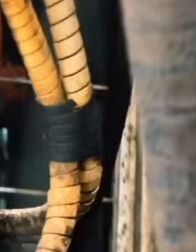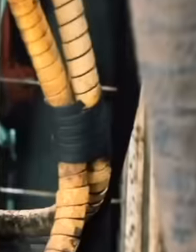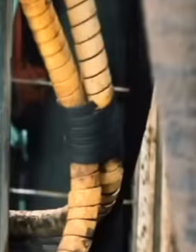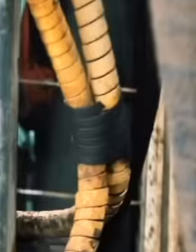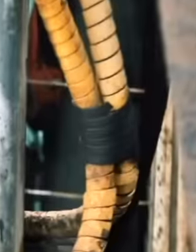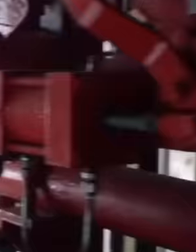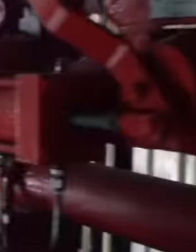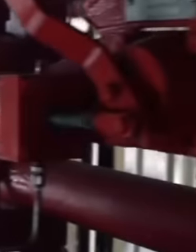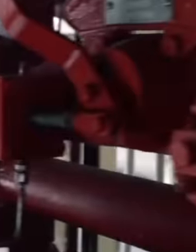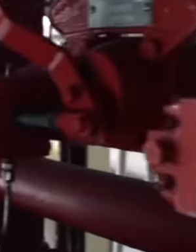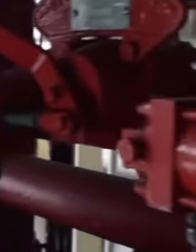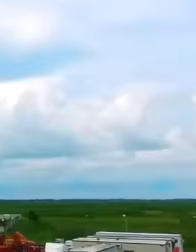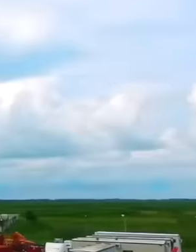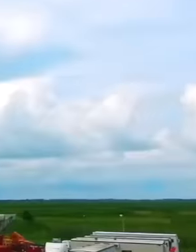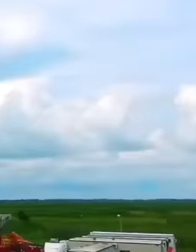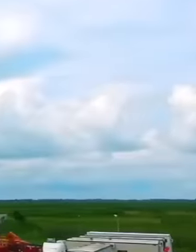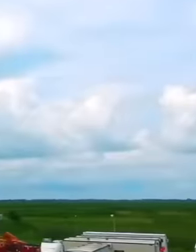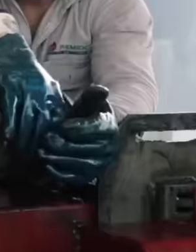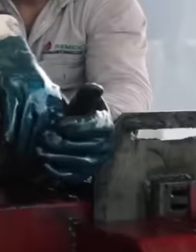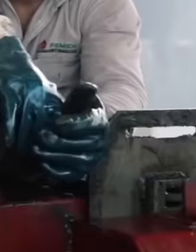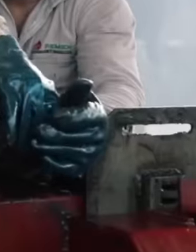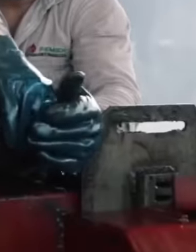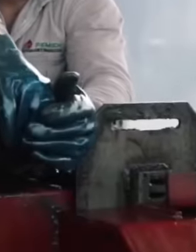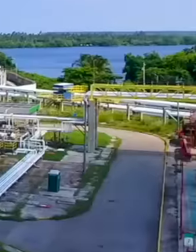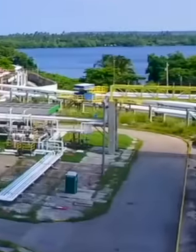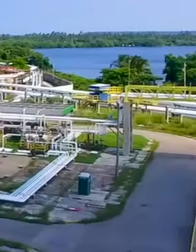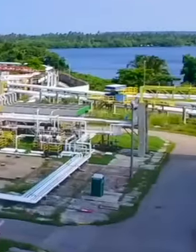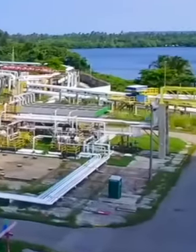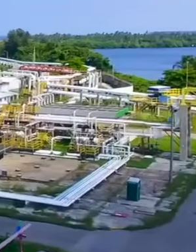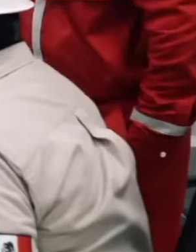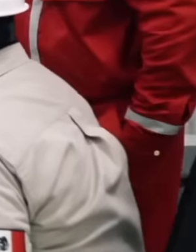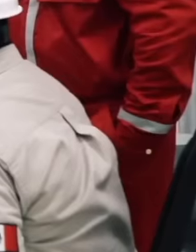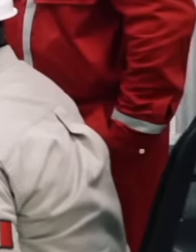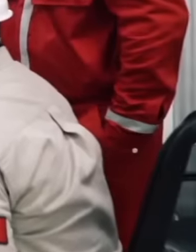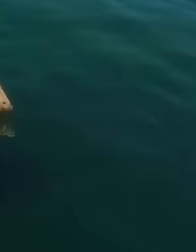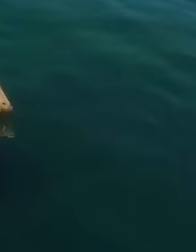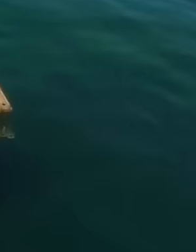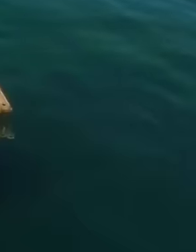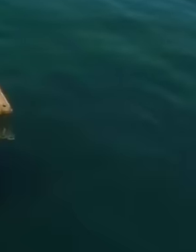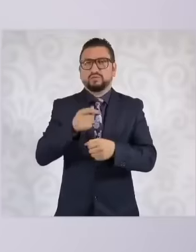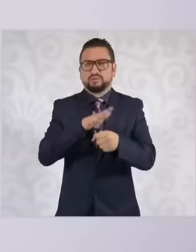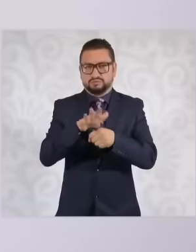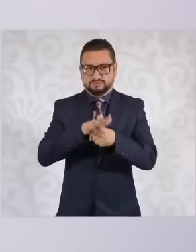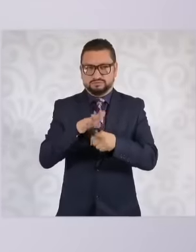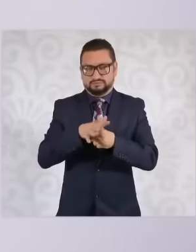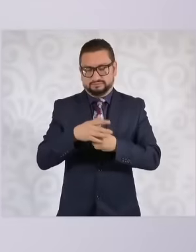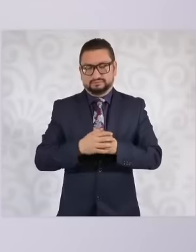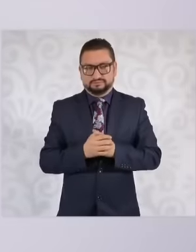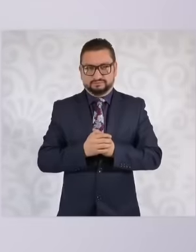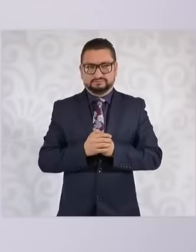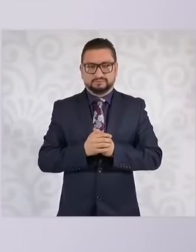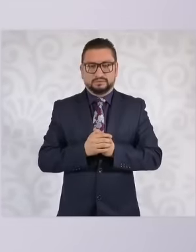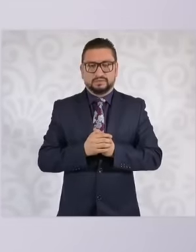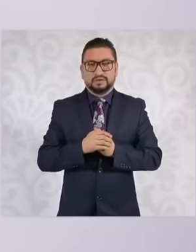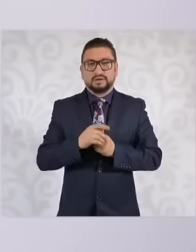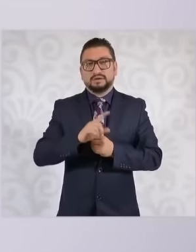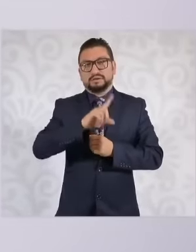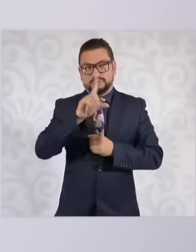públicas del Estado, en qué consiste esta modificación que se presentó y